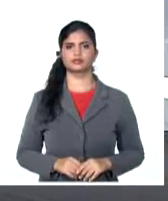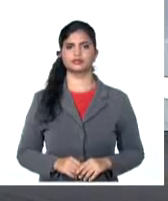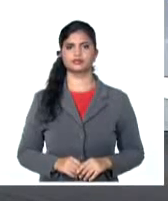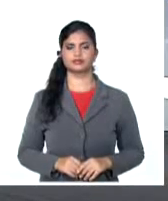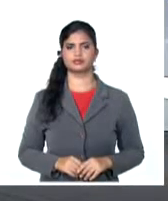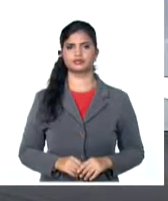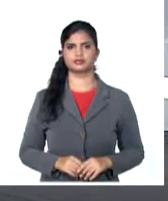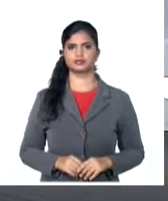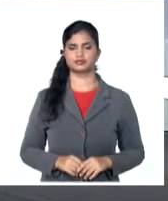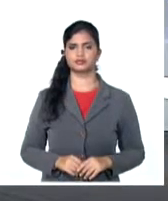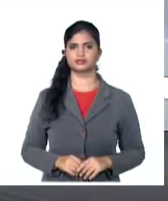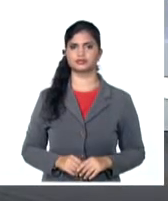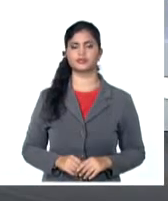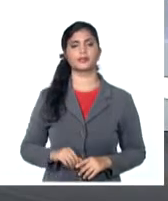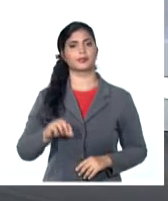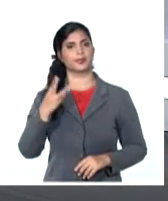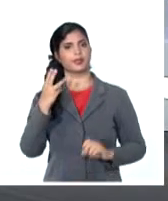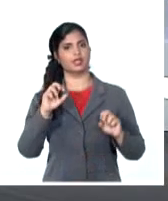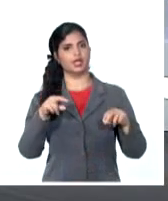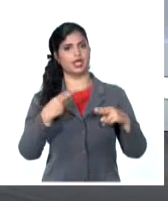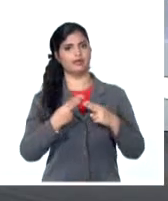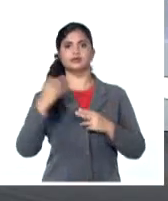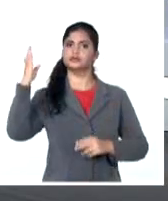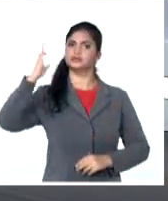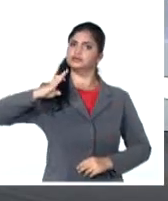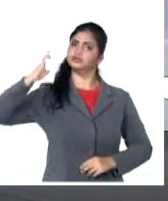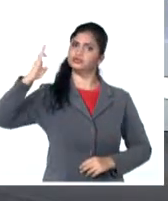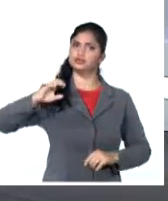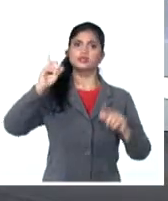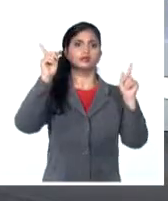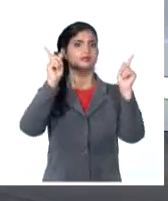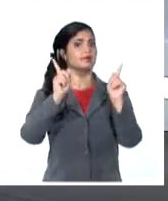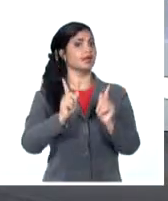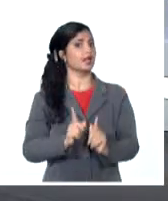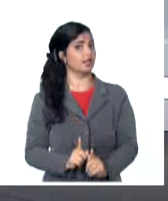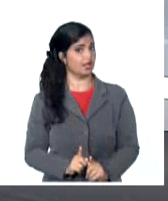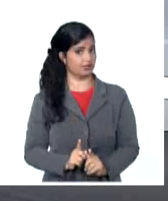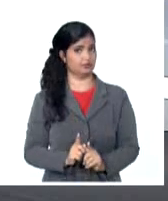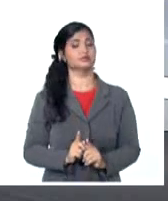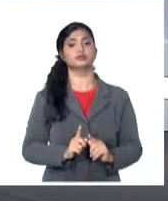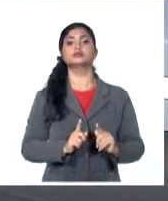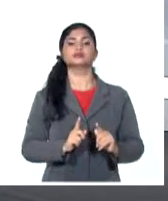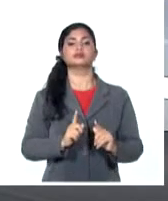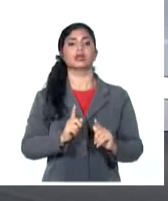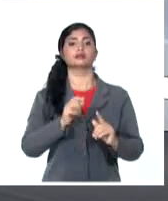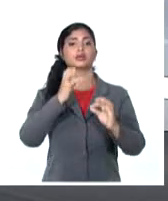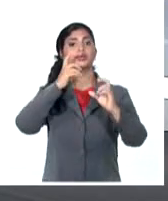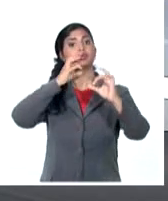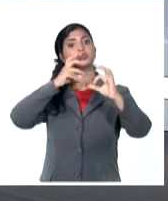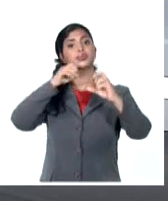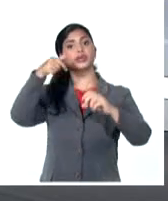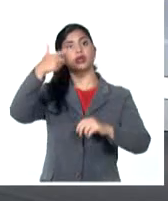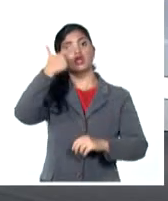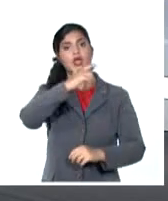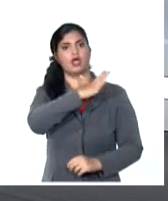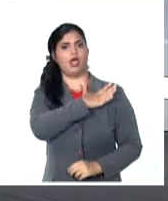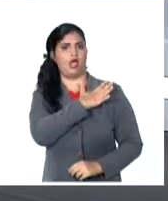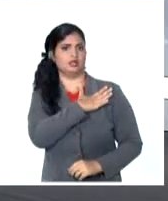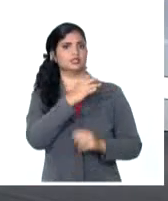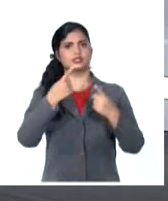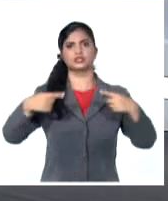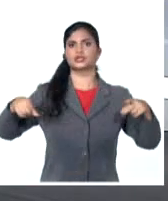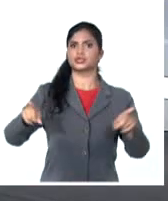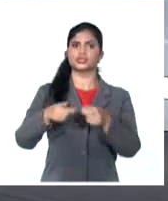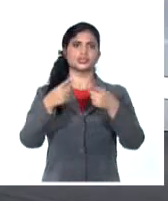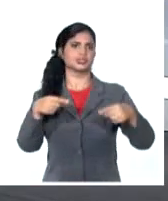La tercera edición del Festival Varadero Jozones, Rumba, Jazz y Son concluirá esta noche sus presentaciones en el Teatro Sauto